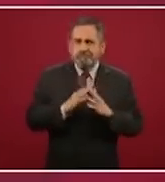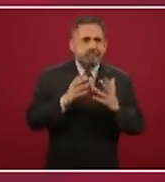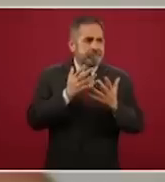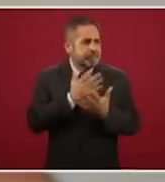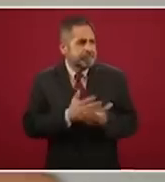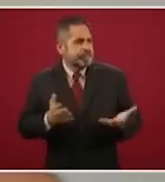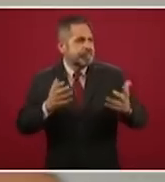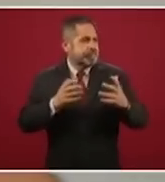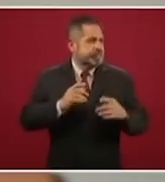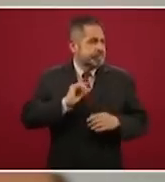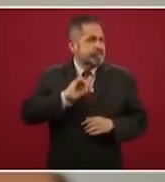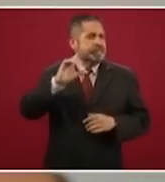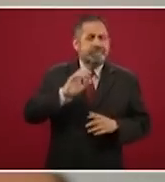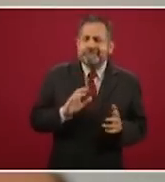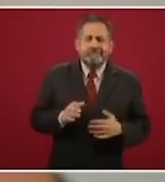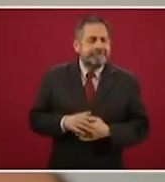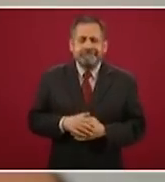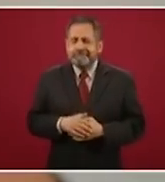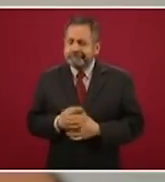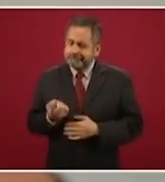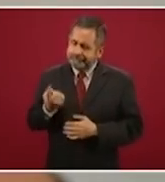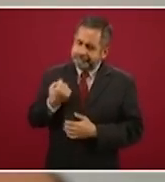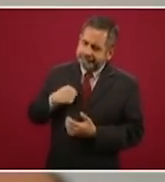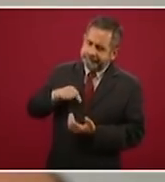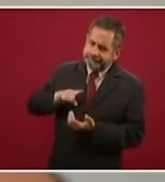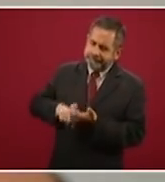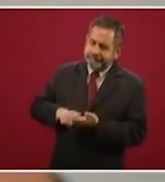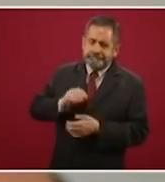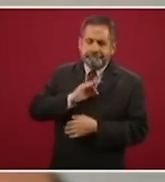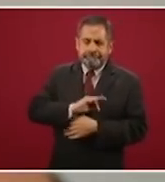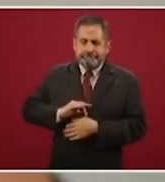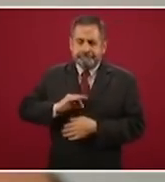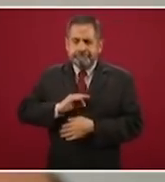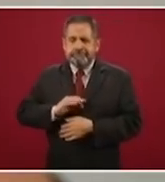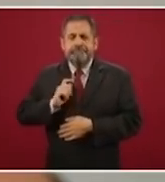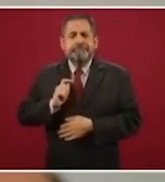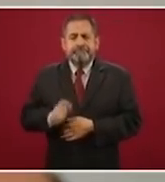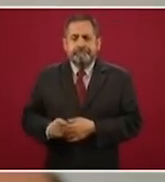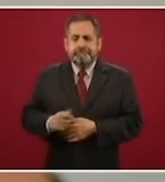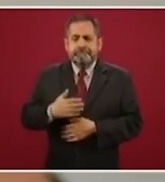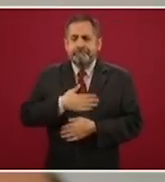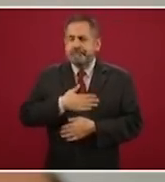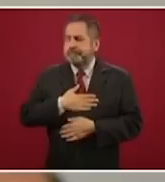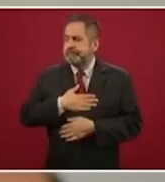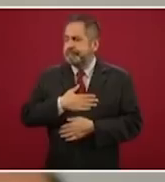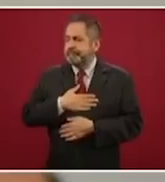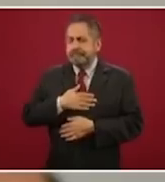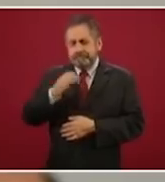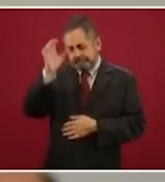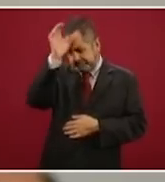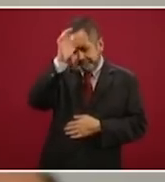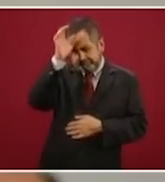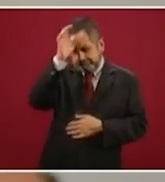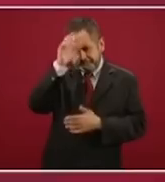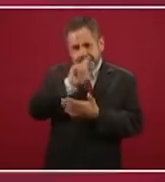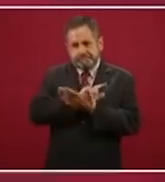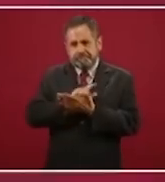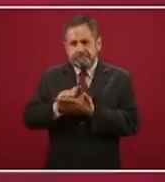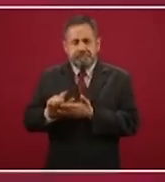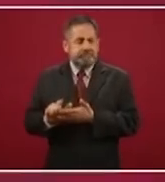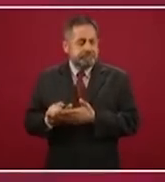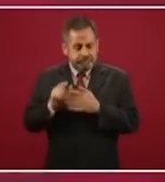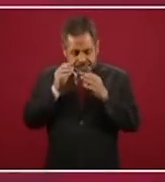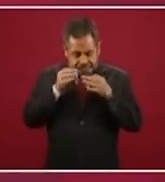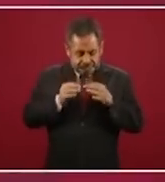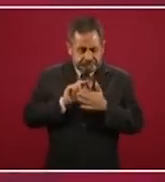títulos, que la verdadera felicidad es estar bien con uno mismo, estar bien con nuestra conciencia y estar